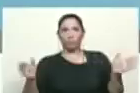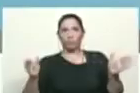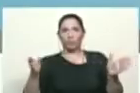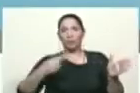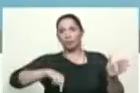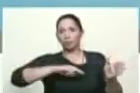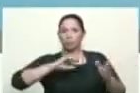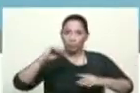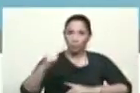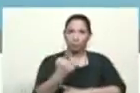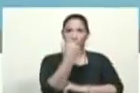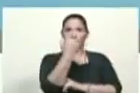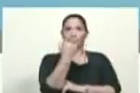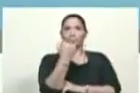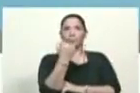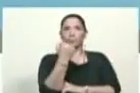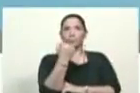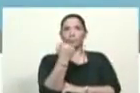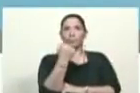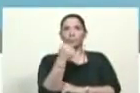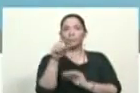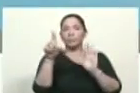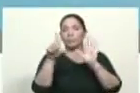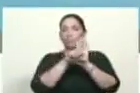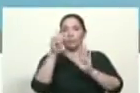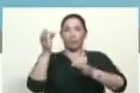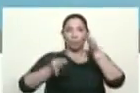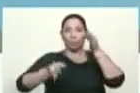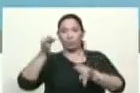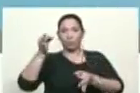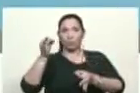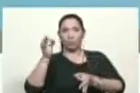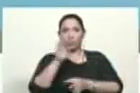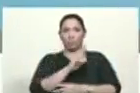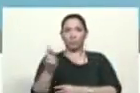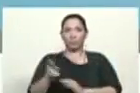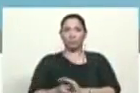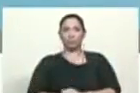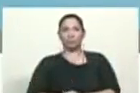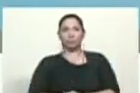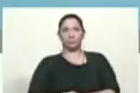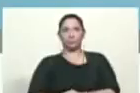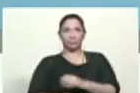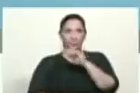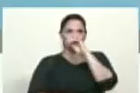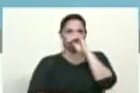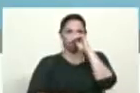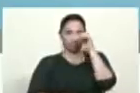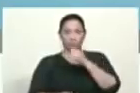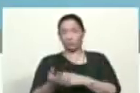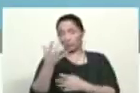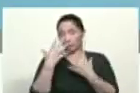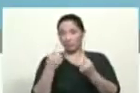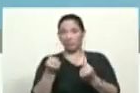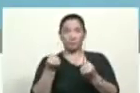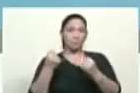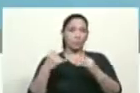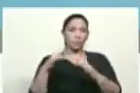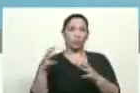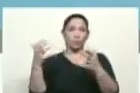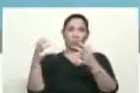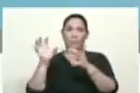escudo protector del estamento jurídico de la República. Eso no se entiende en muchos países, sobre todo donde hay